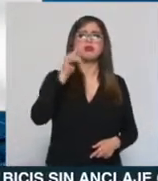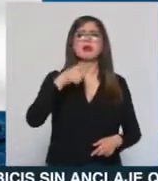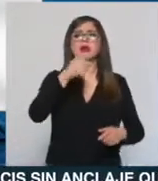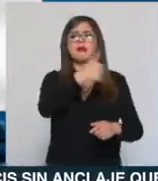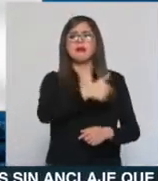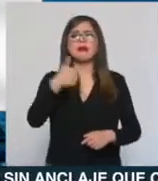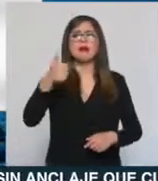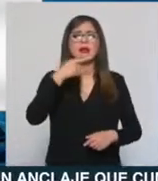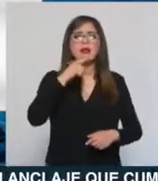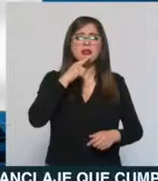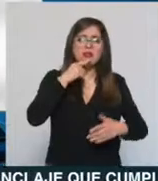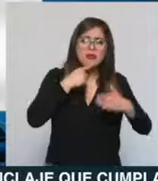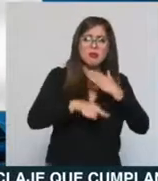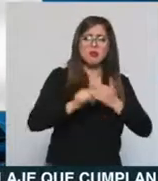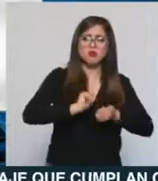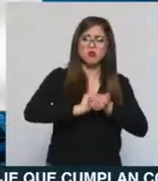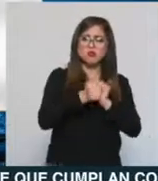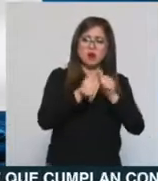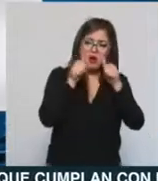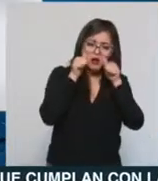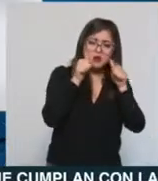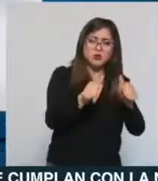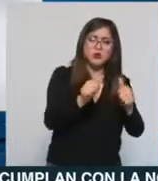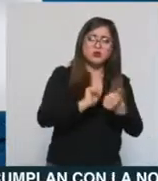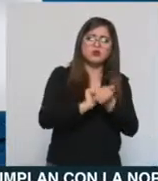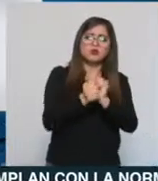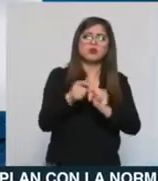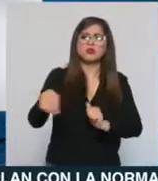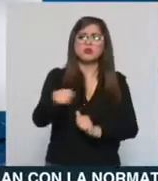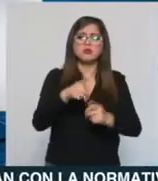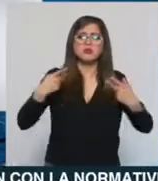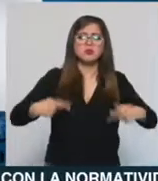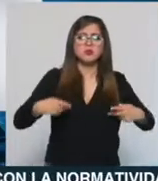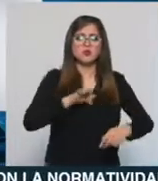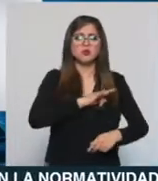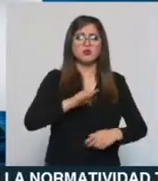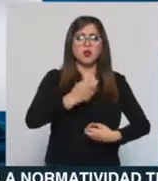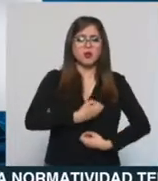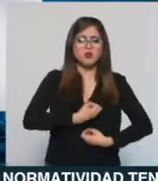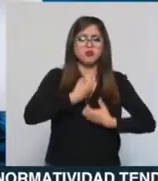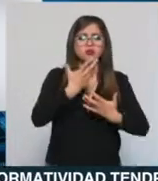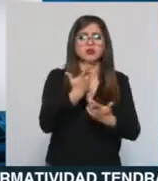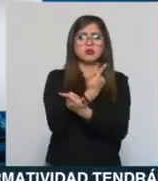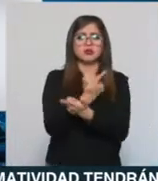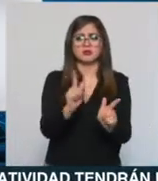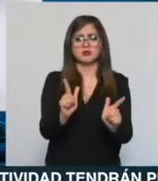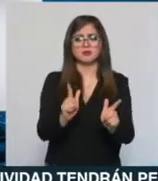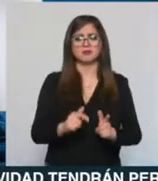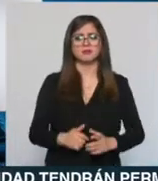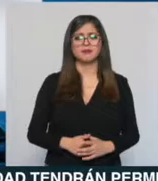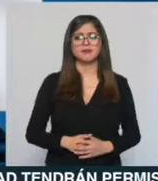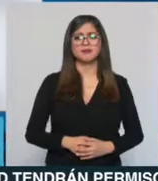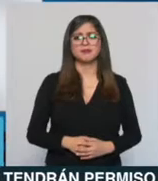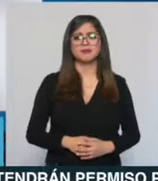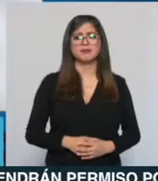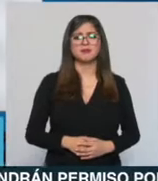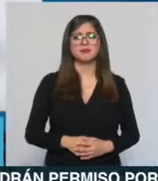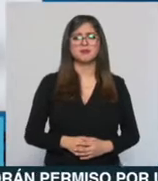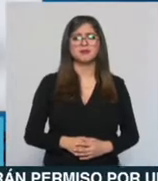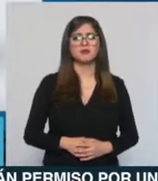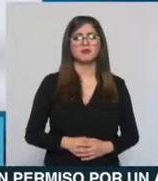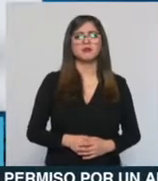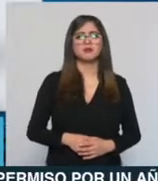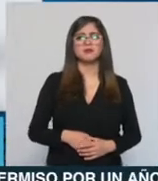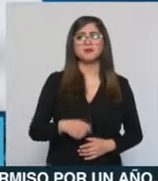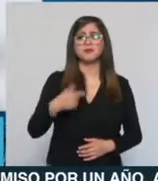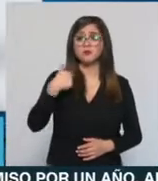denuncias y también hacer aportes que fomenten la libertad de expresión? Bueno, pues yo aquí anoté algunas reflexiones breves